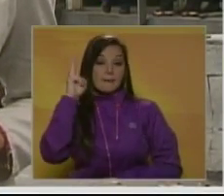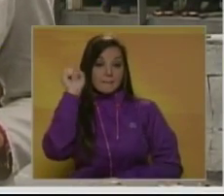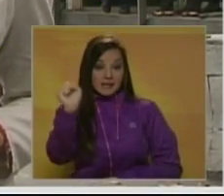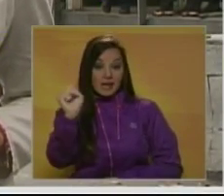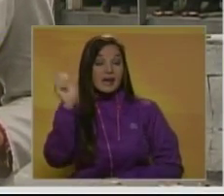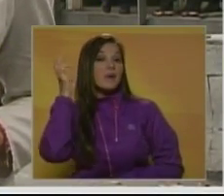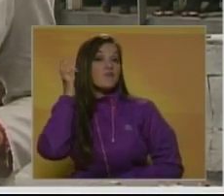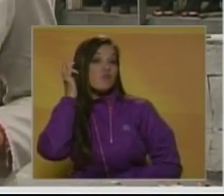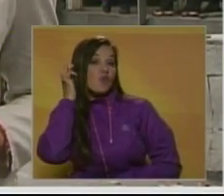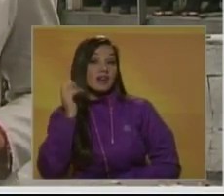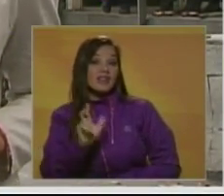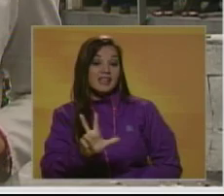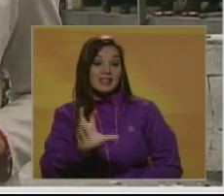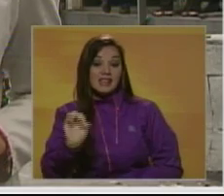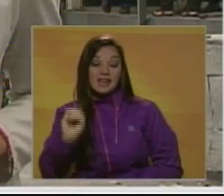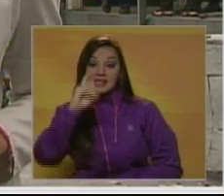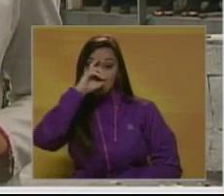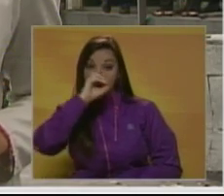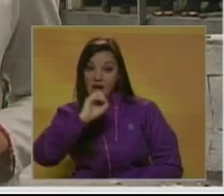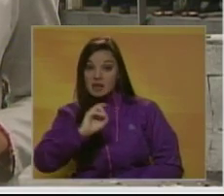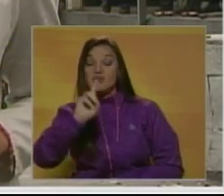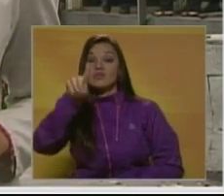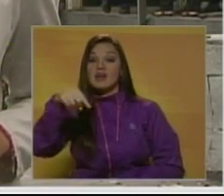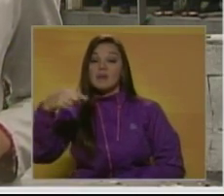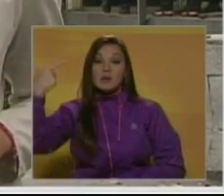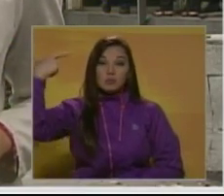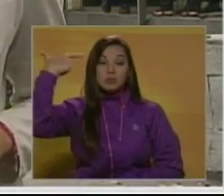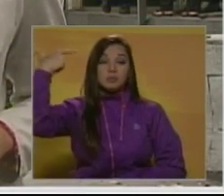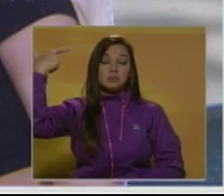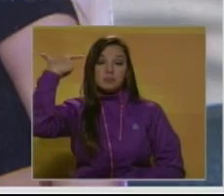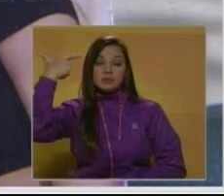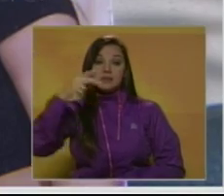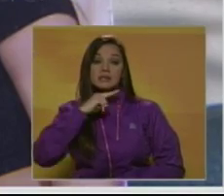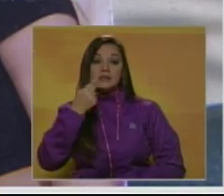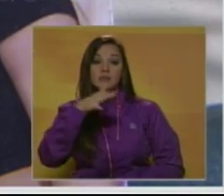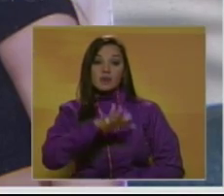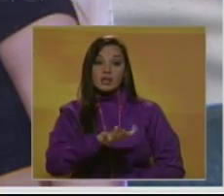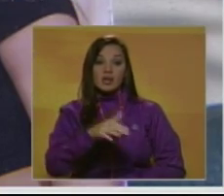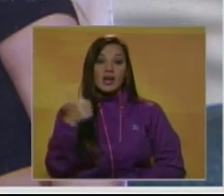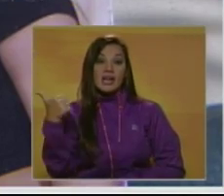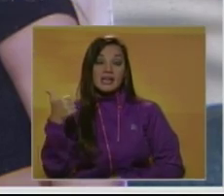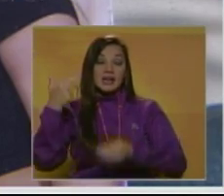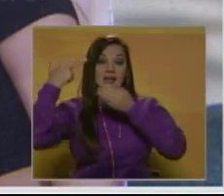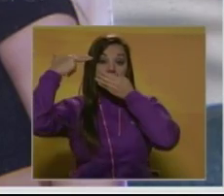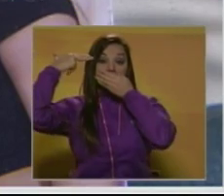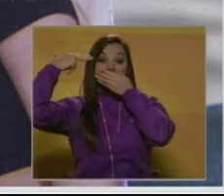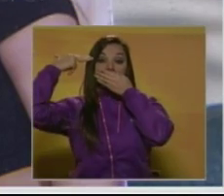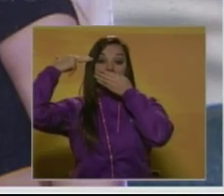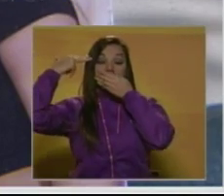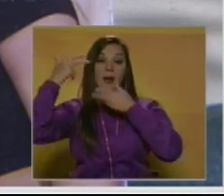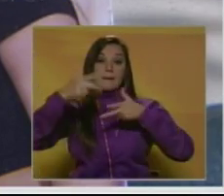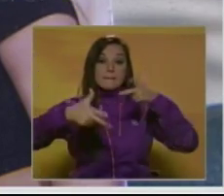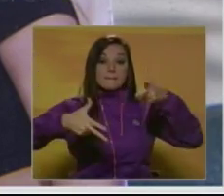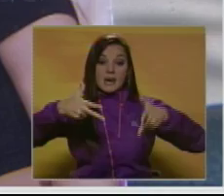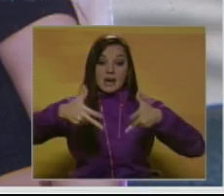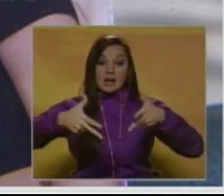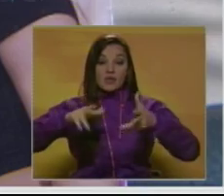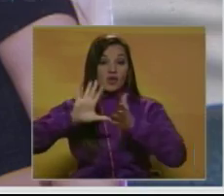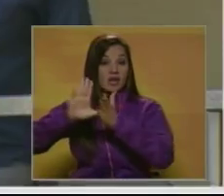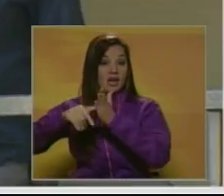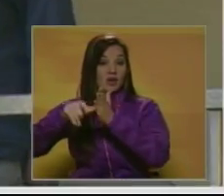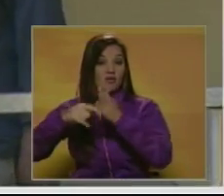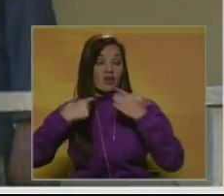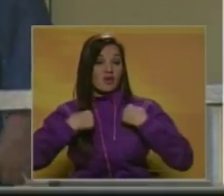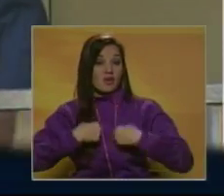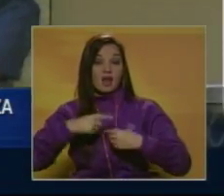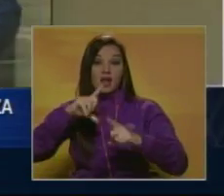30 años de edad, fue encontrada con 2 impactos de bala en la cabeza. Se conoció que la víctima fue secuestrada por delincuentes que le robaron sus pertenencias